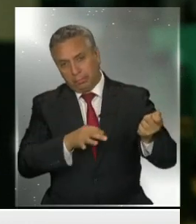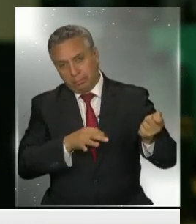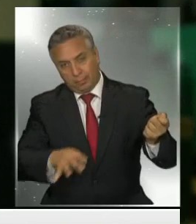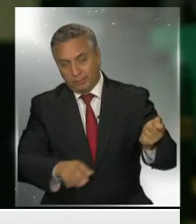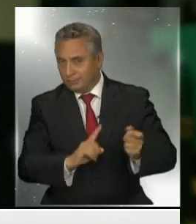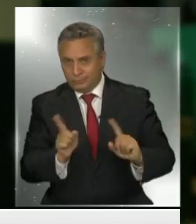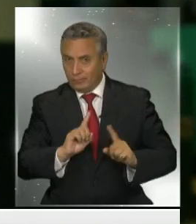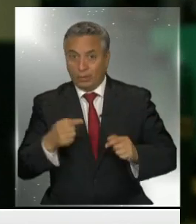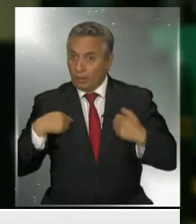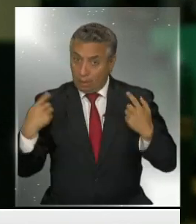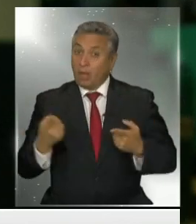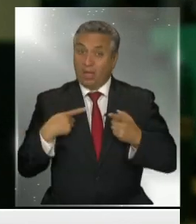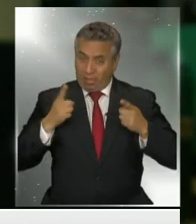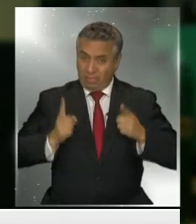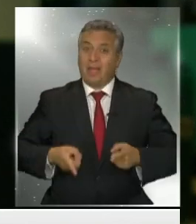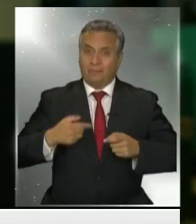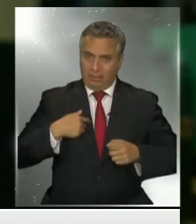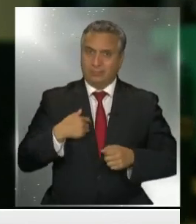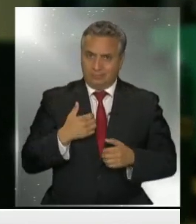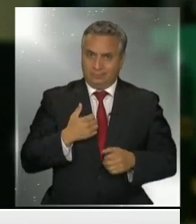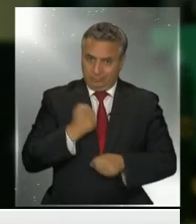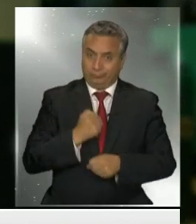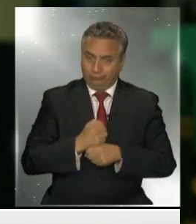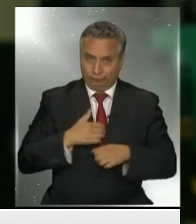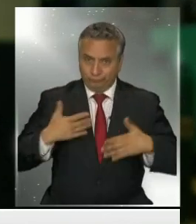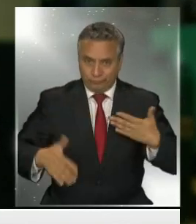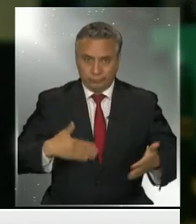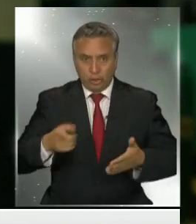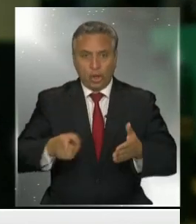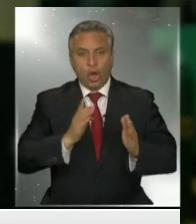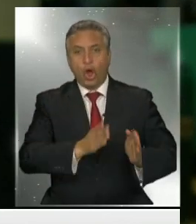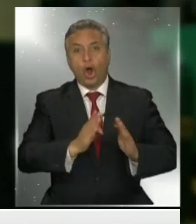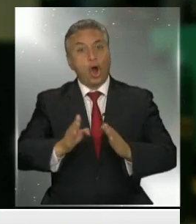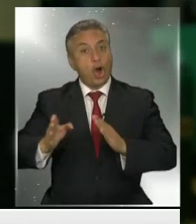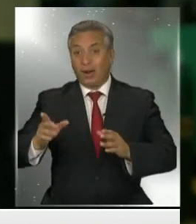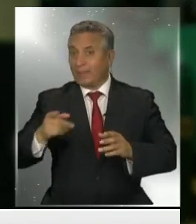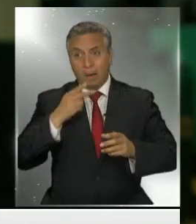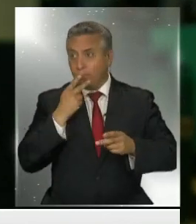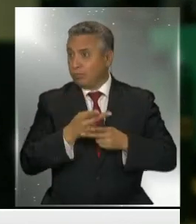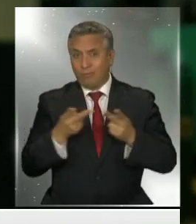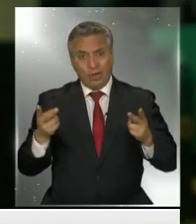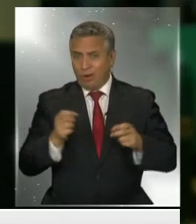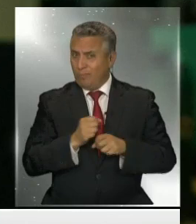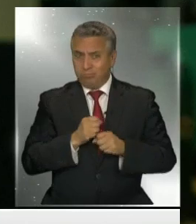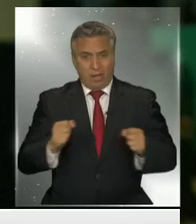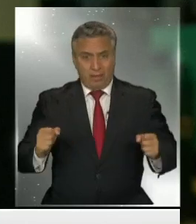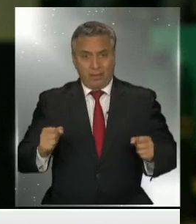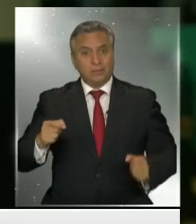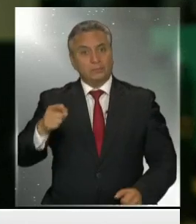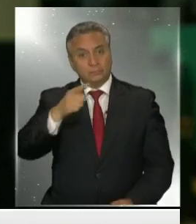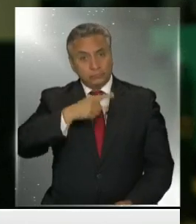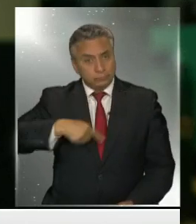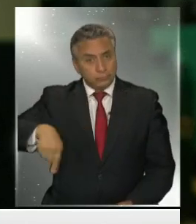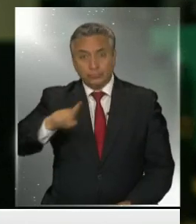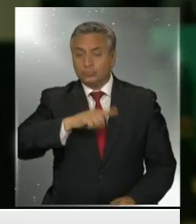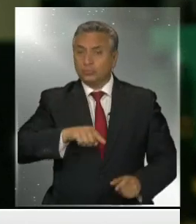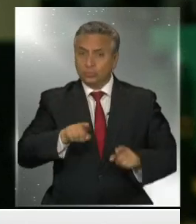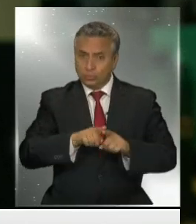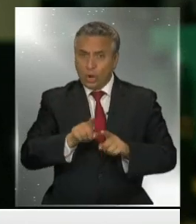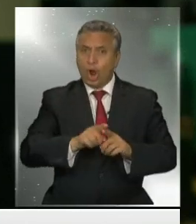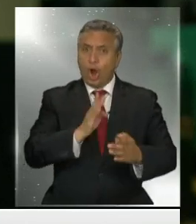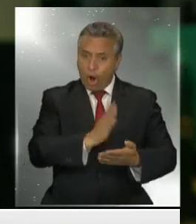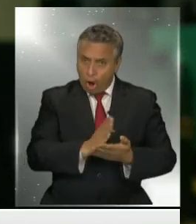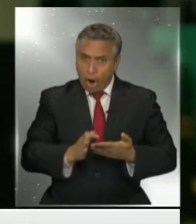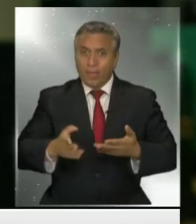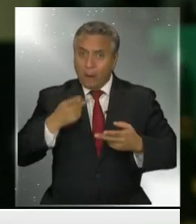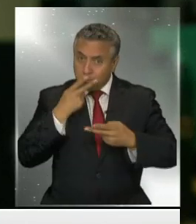que nos parece que lo que está ocurriendo en materia de orden público es insostenible si no somos capaces de reponer el orden público no